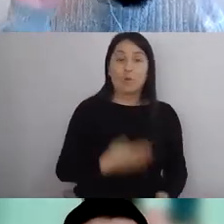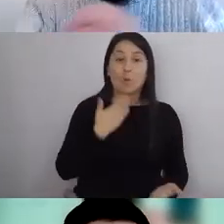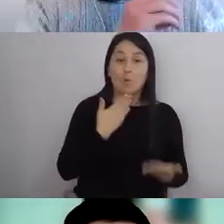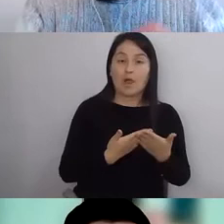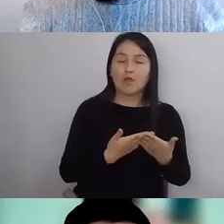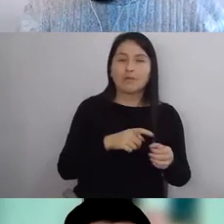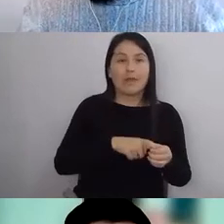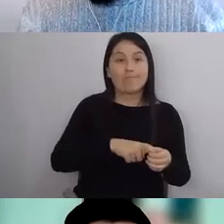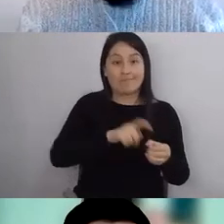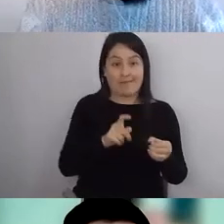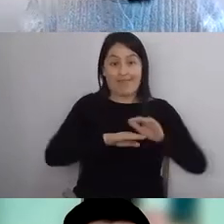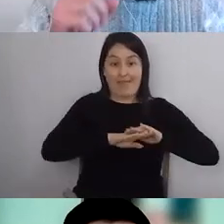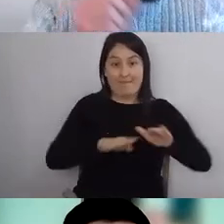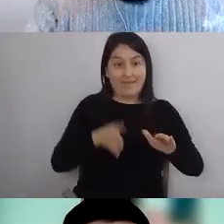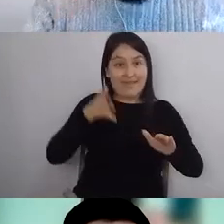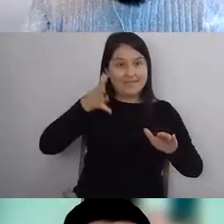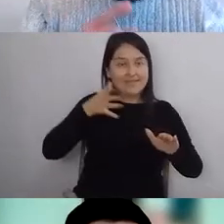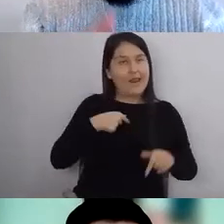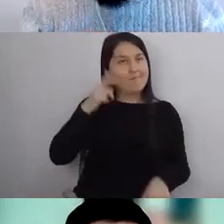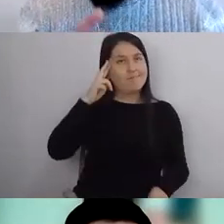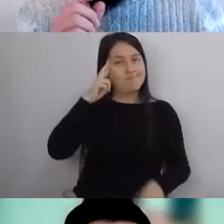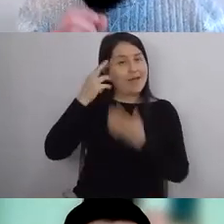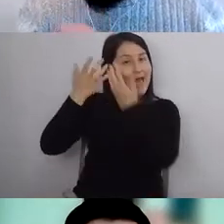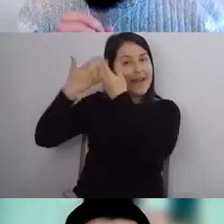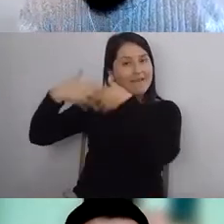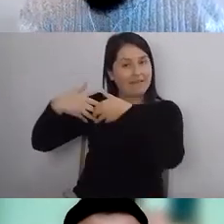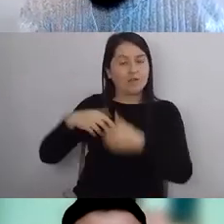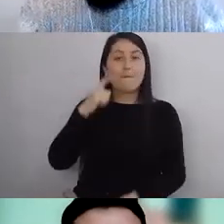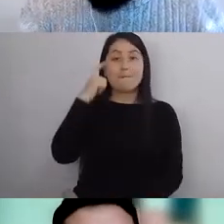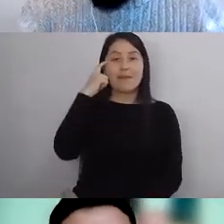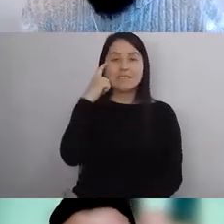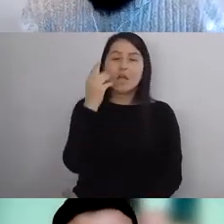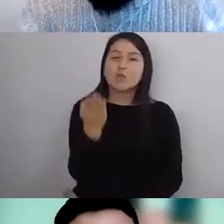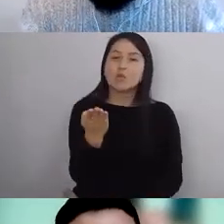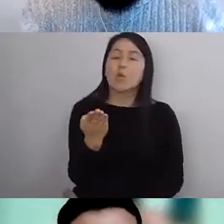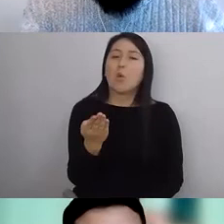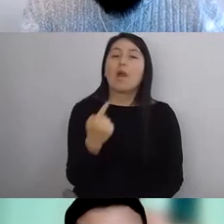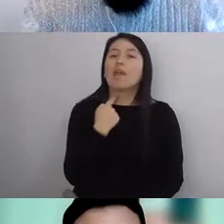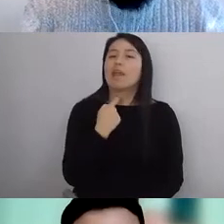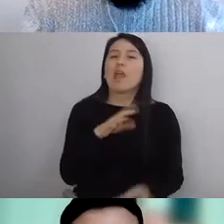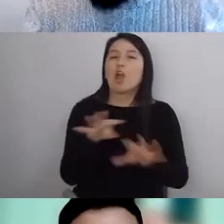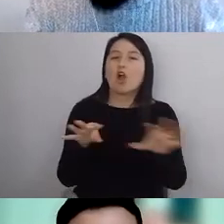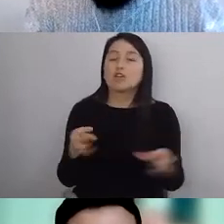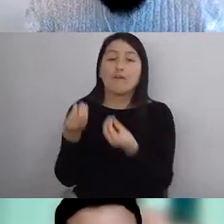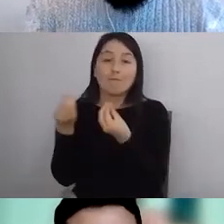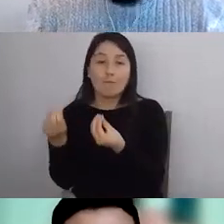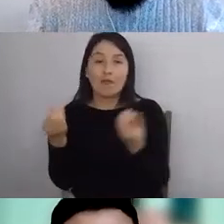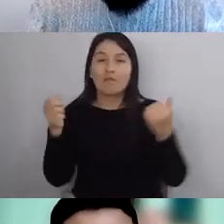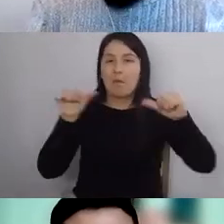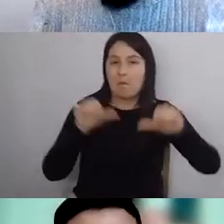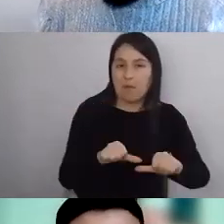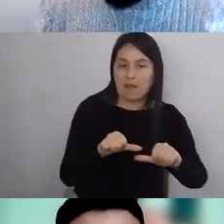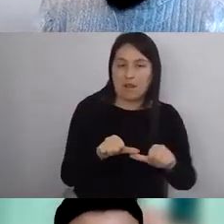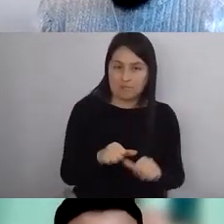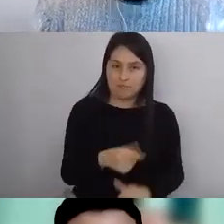charla, empiecen a reflexionar. Primero, piensa en qué eres bueno o qué eres buena, ¿ya? Pregúntate, ¿por qué